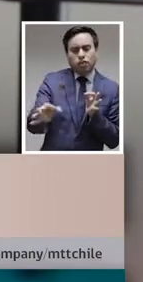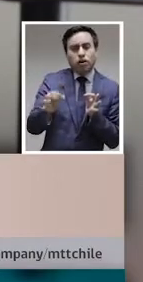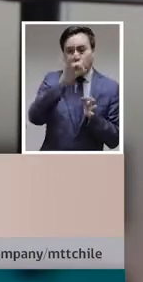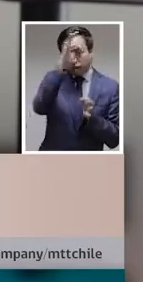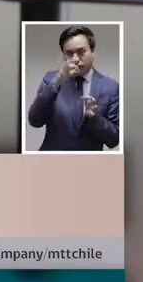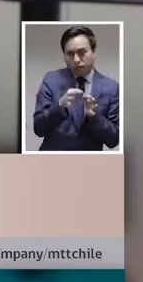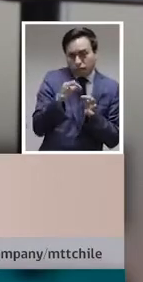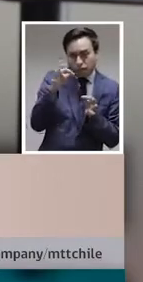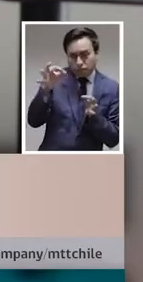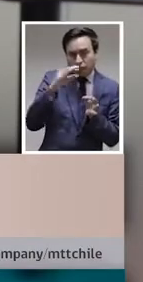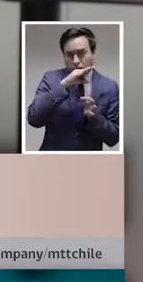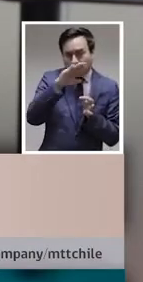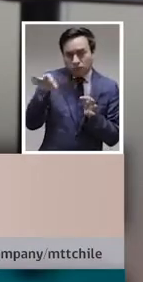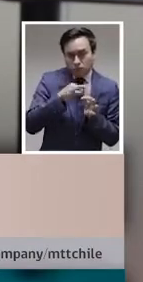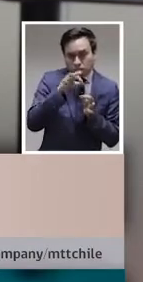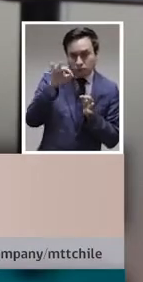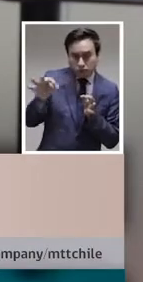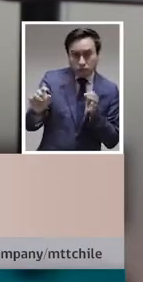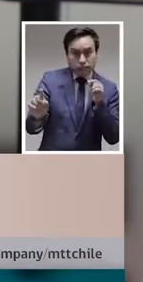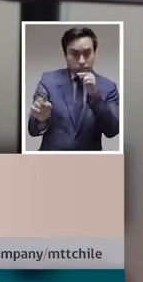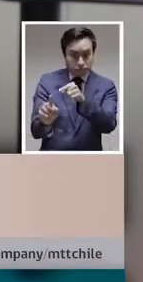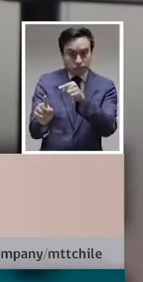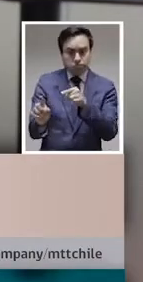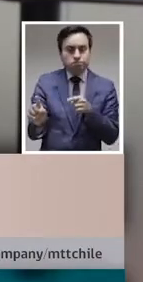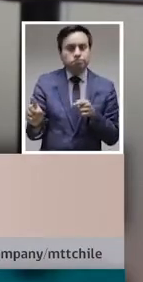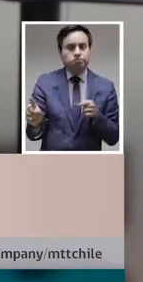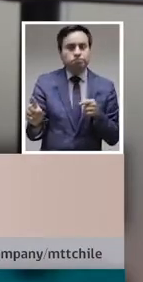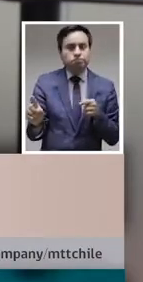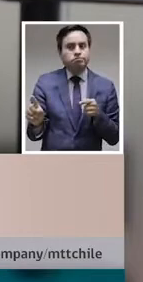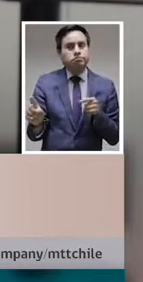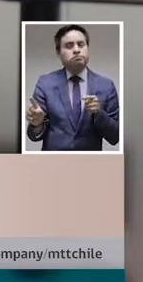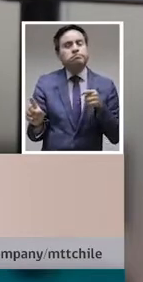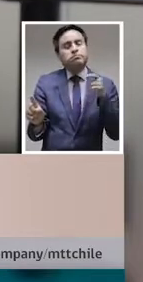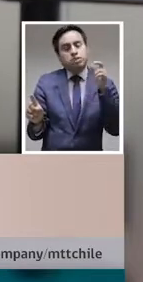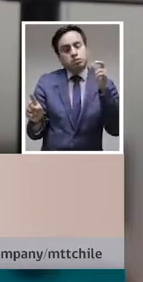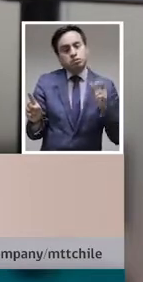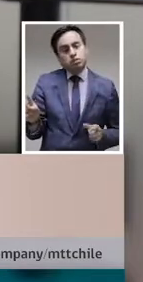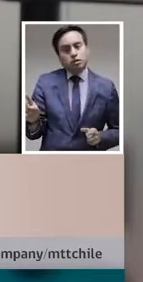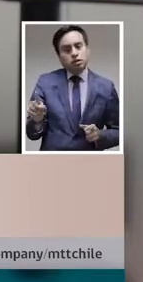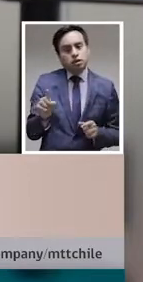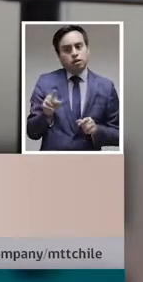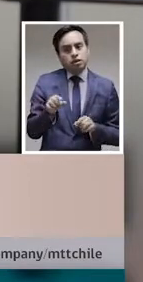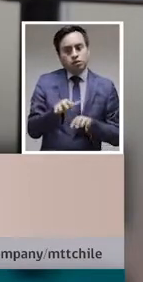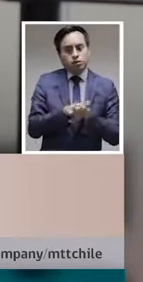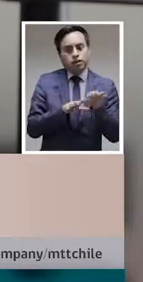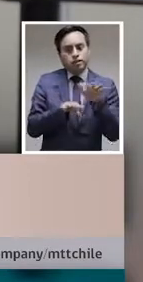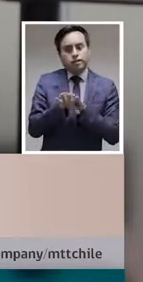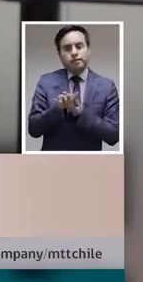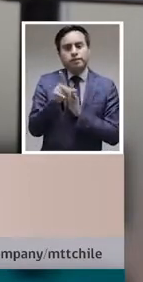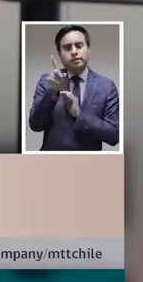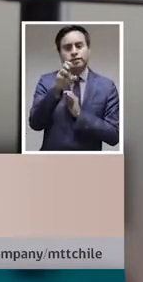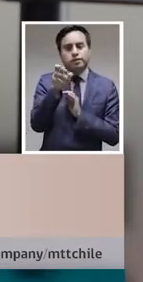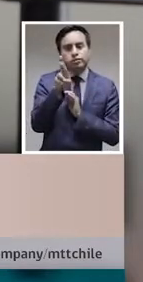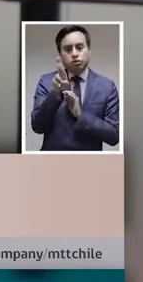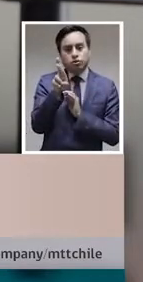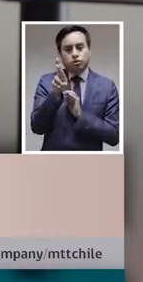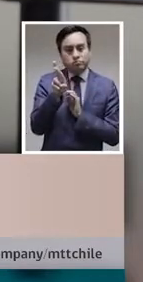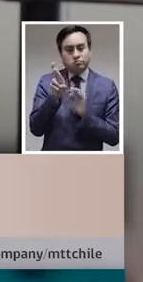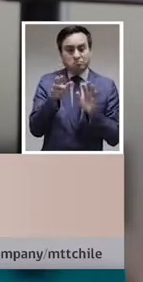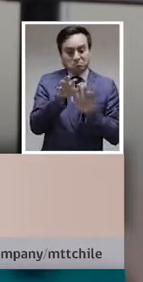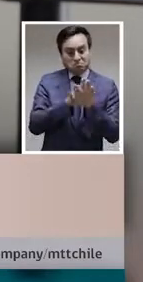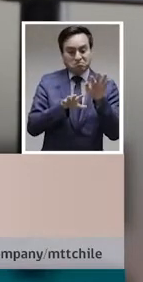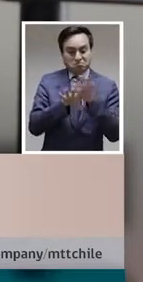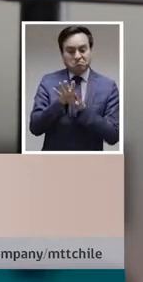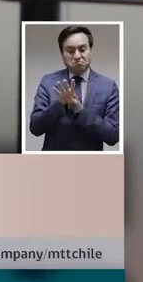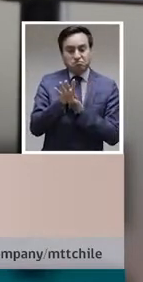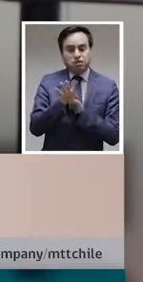Araucanía y alguien entrenado con un guante con sensores puede, por